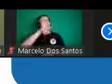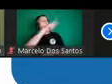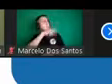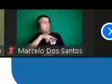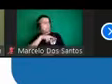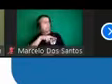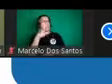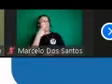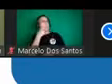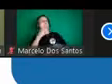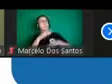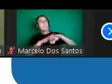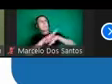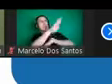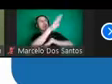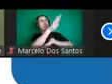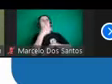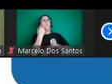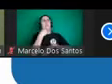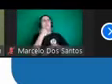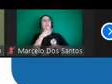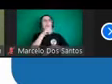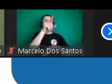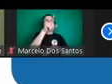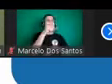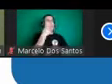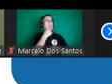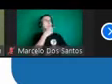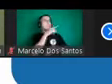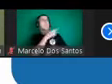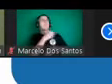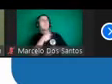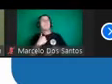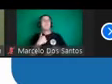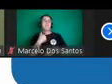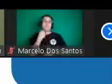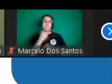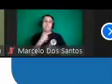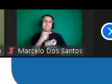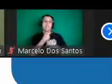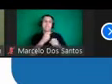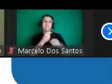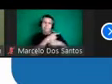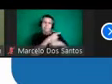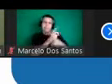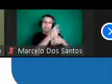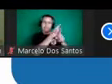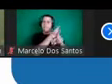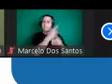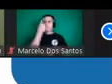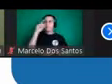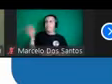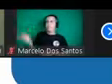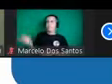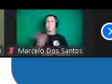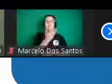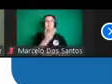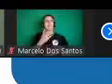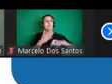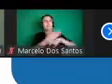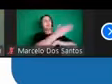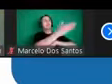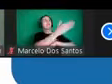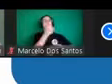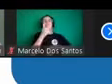que ver eso, cómo paliar, cómo resolver para que nuestros compañeros puedan trabajar de manera adecuada. En la